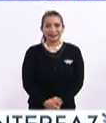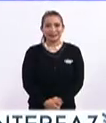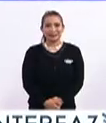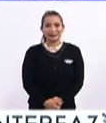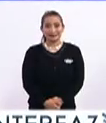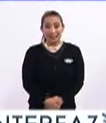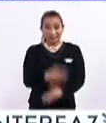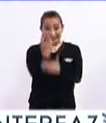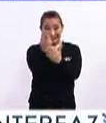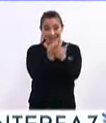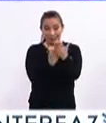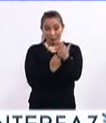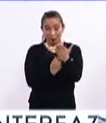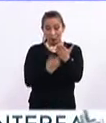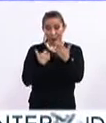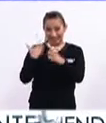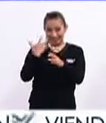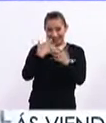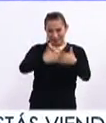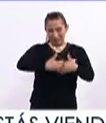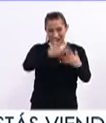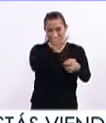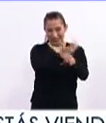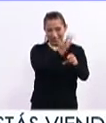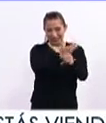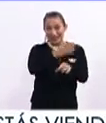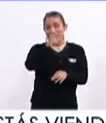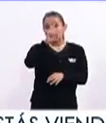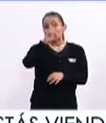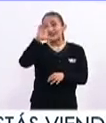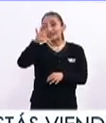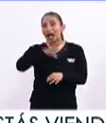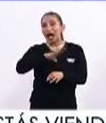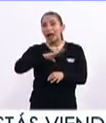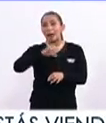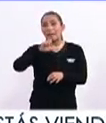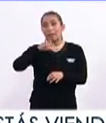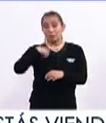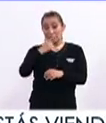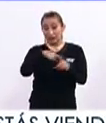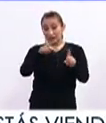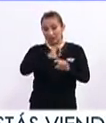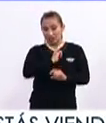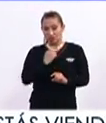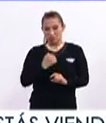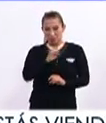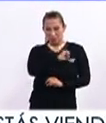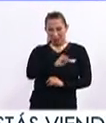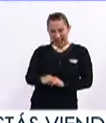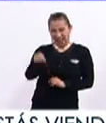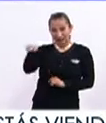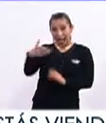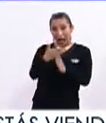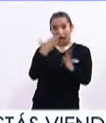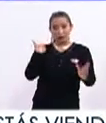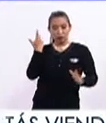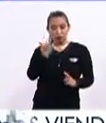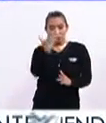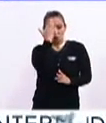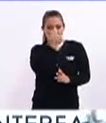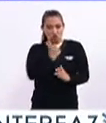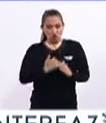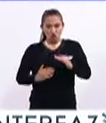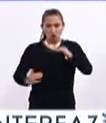En los cómics de la editorial estadounidense DC, también existen varios superhéroes y villanos que antes de poseer sus